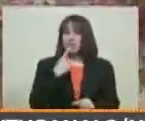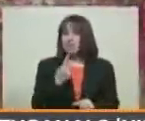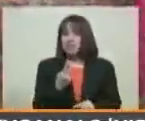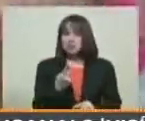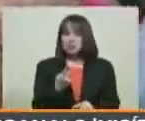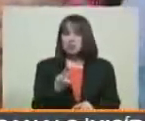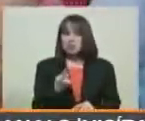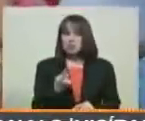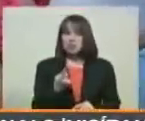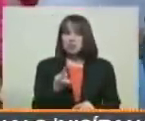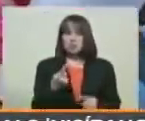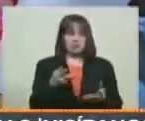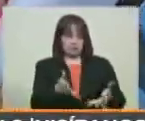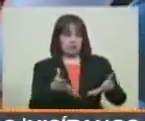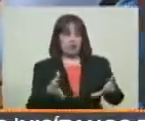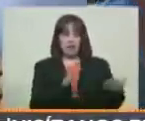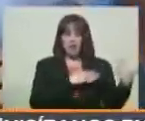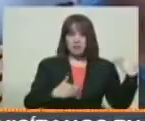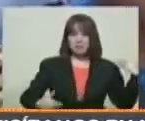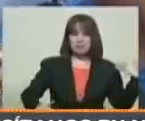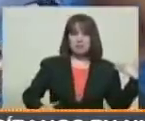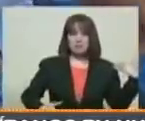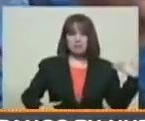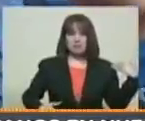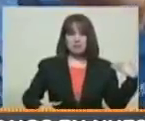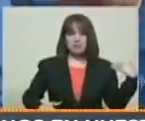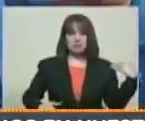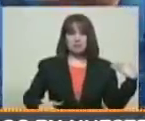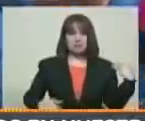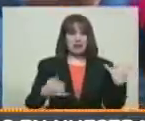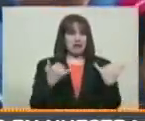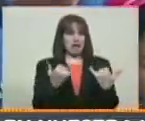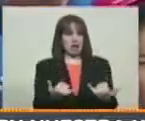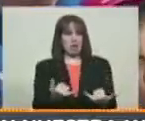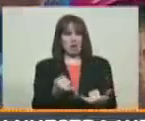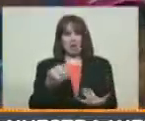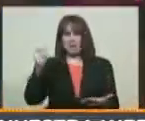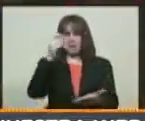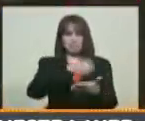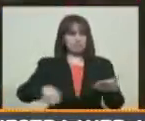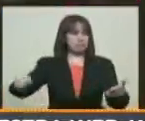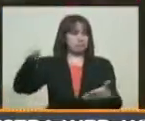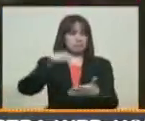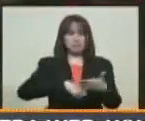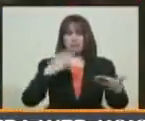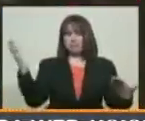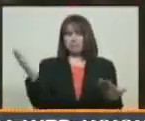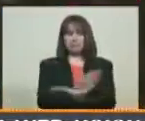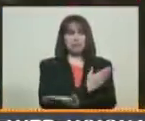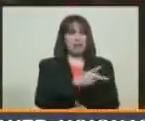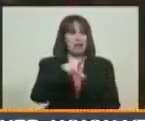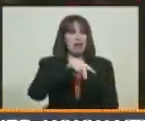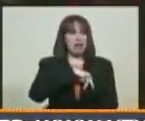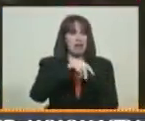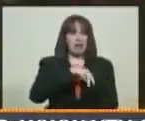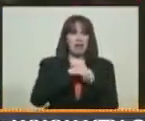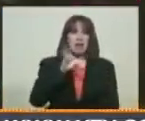que si ellos ganan la presidencia van a eliminar el carnet de la patria.